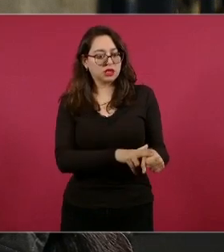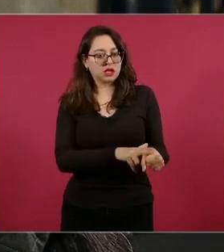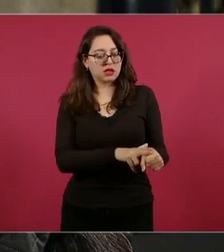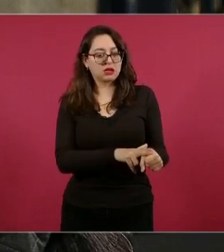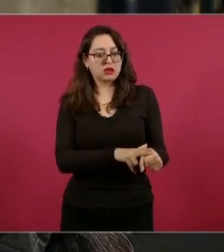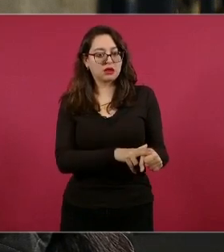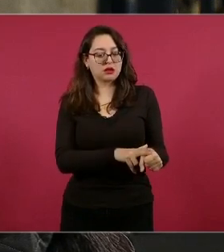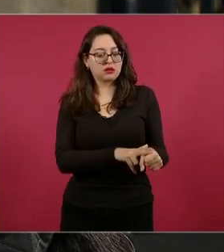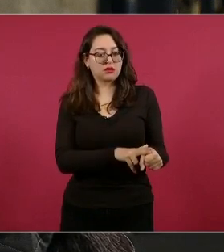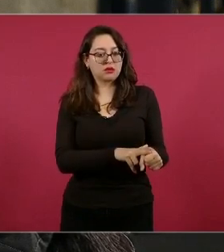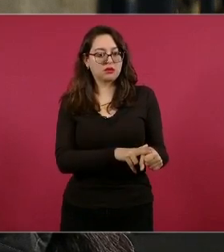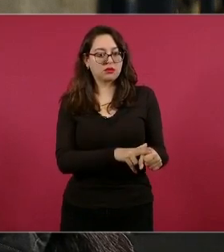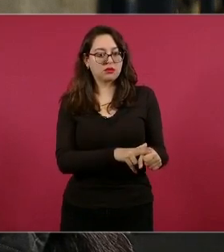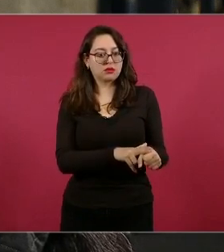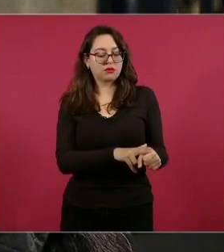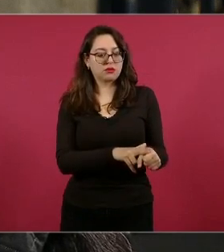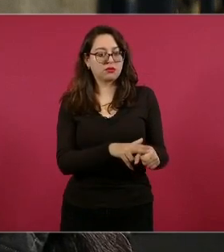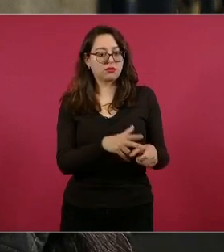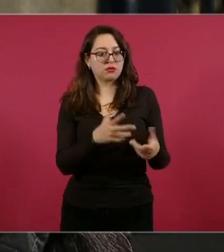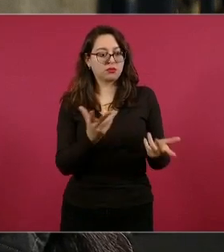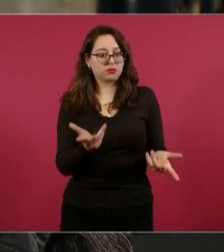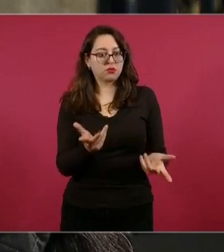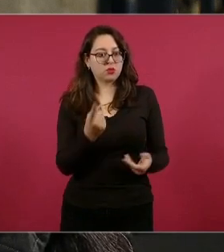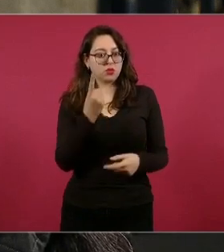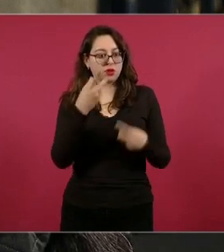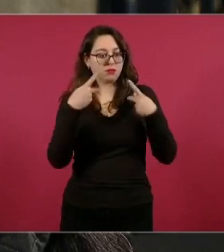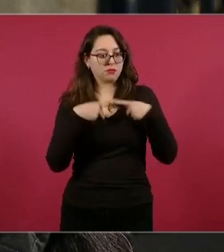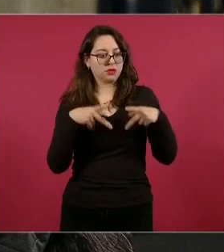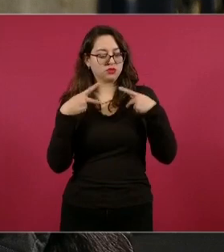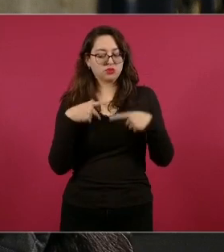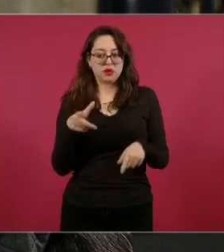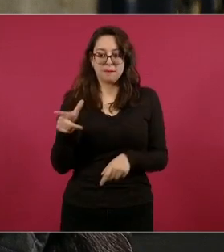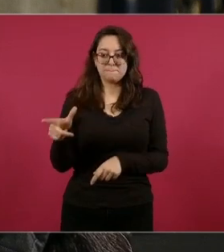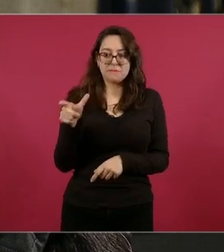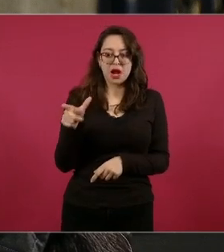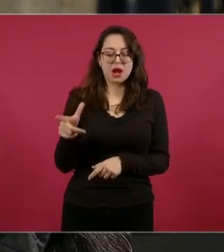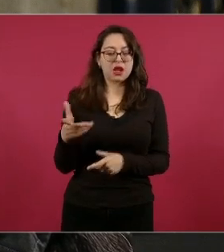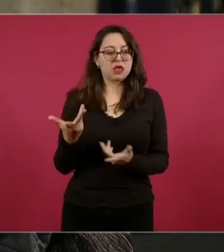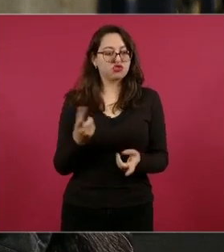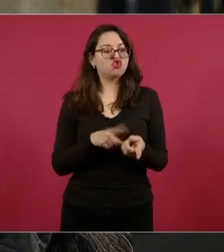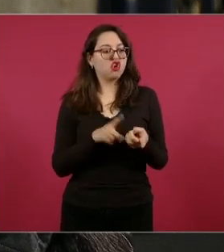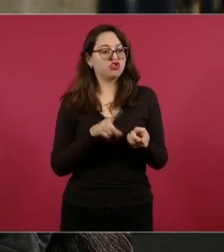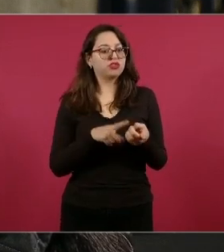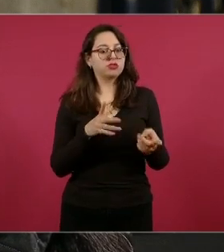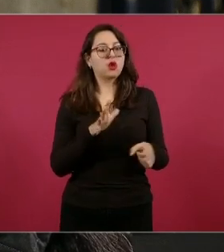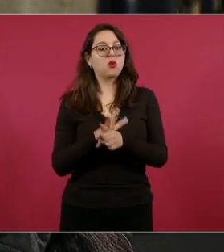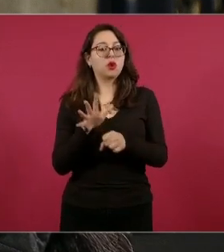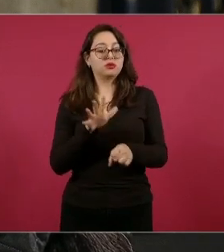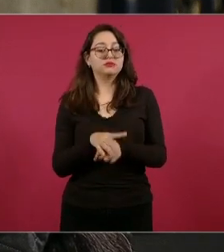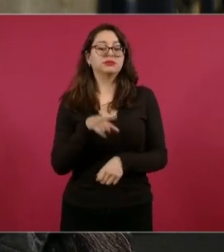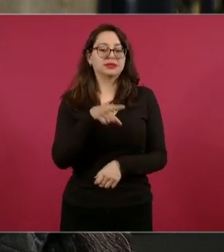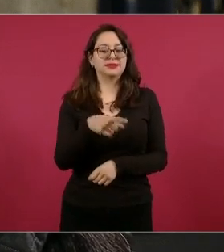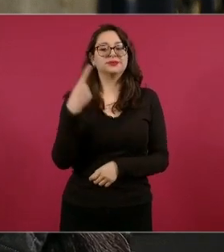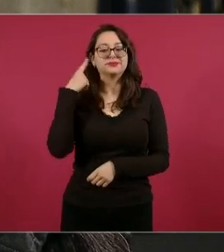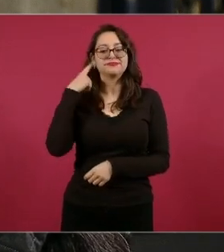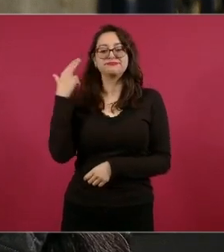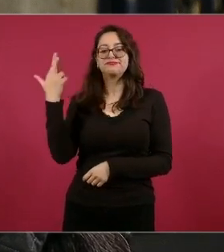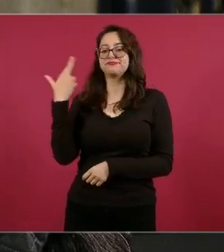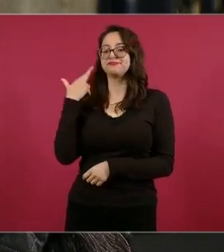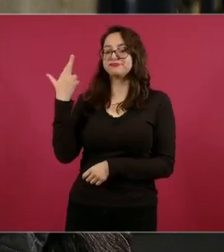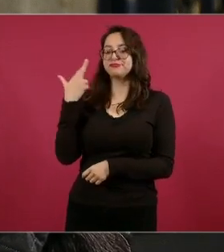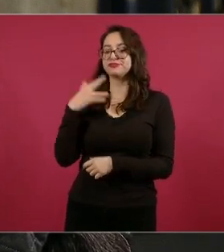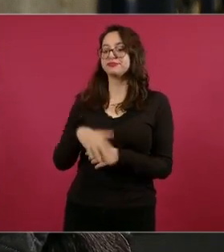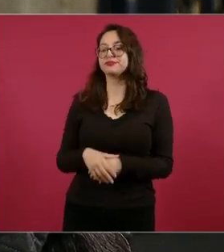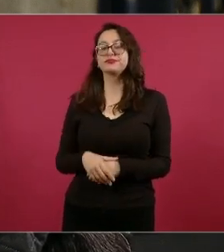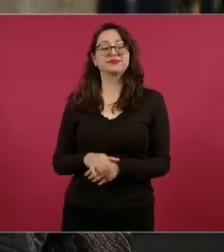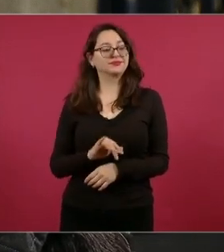infraestructura para a una persona que había sido baleada. Él estaba escuchando la radio y me dijo que en